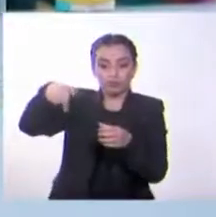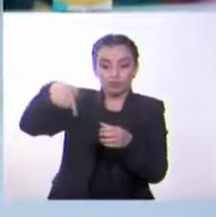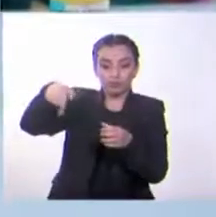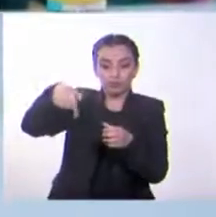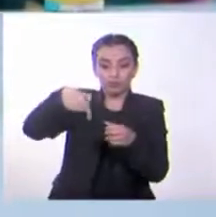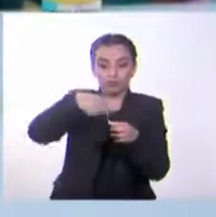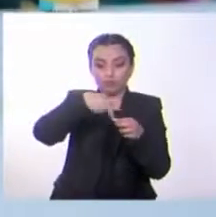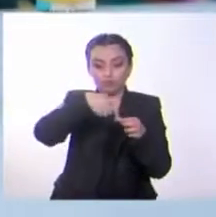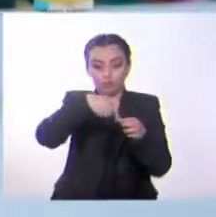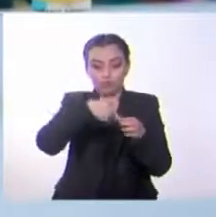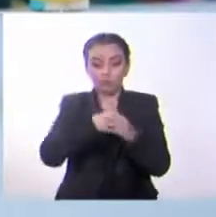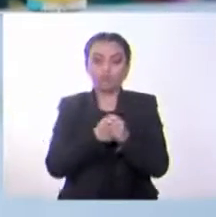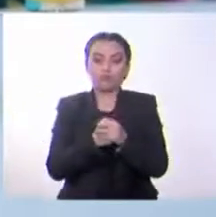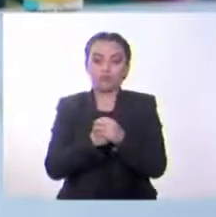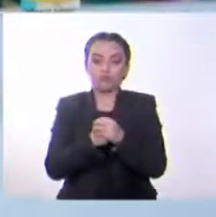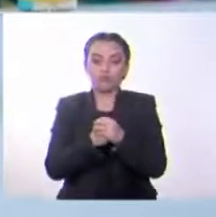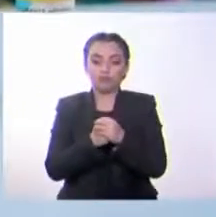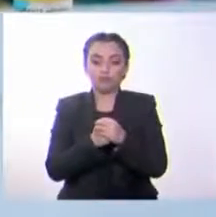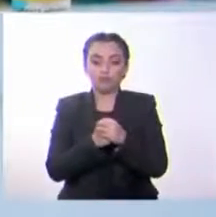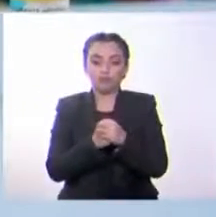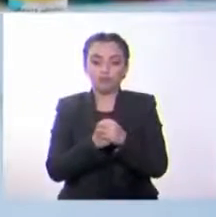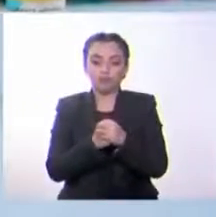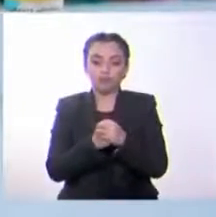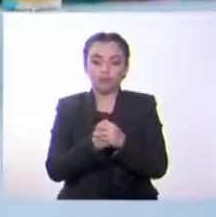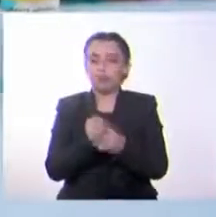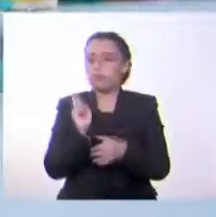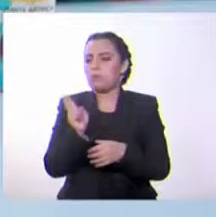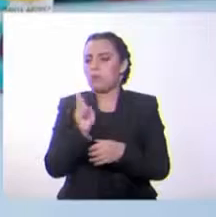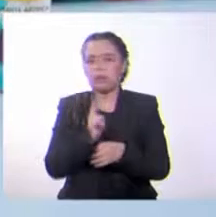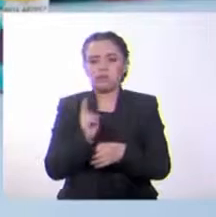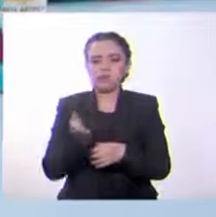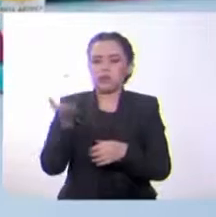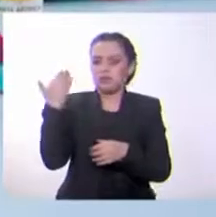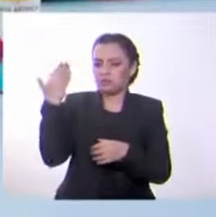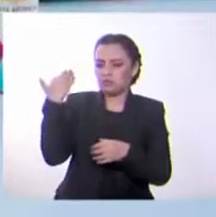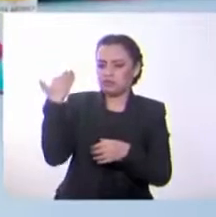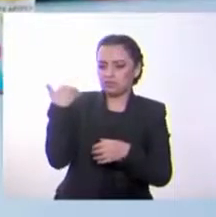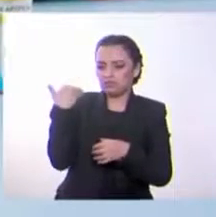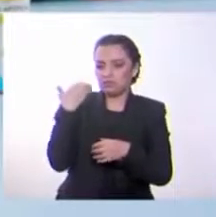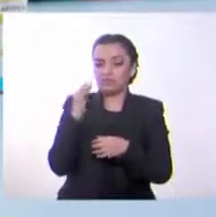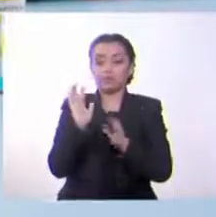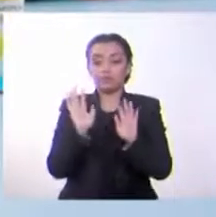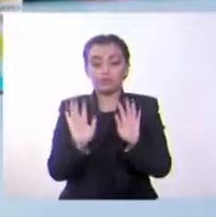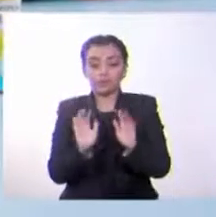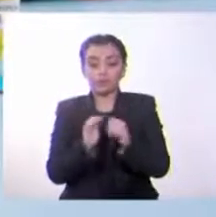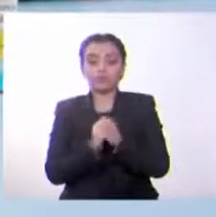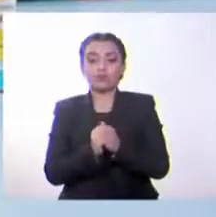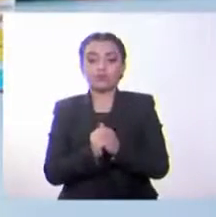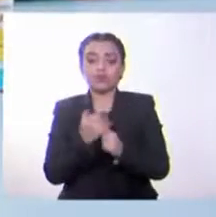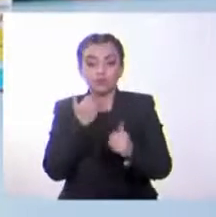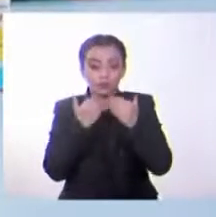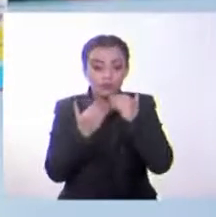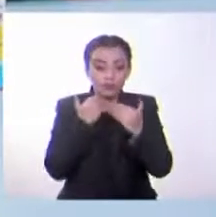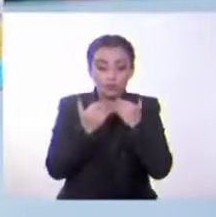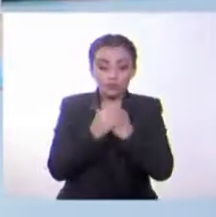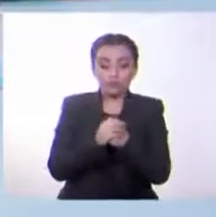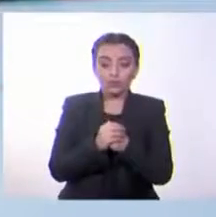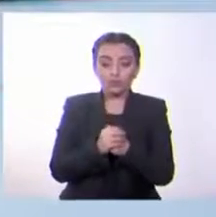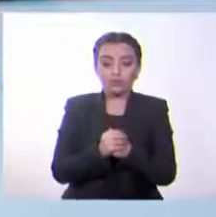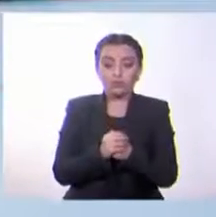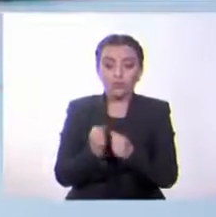De manera similar con el caso anterior, aquí tenemos agua más